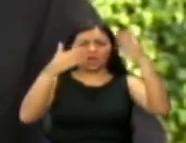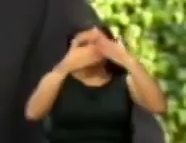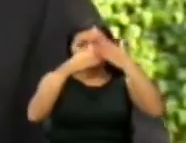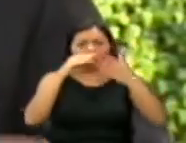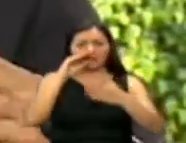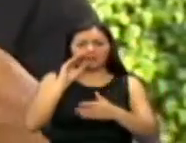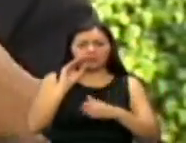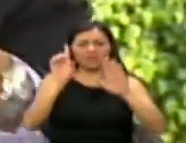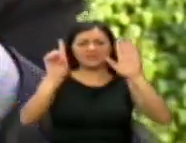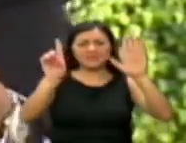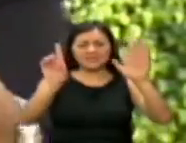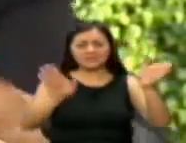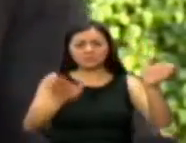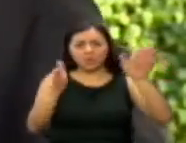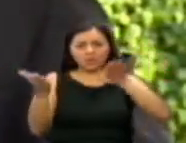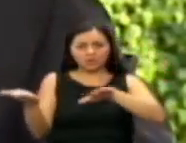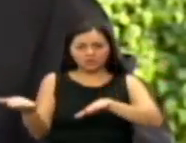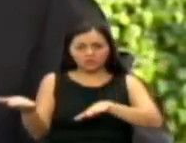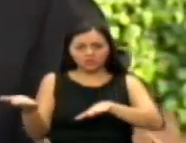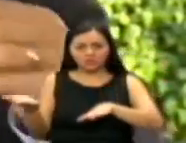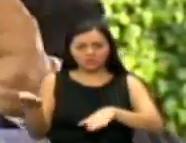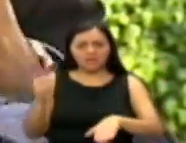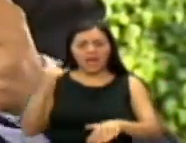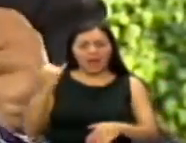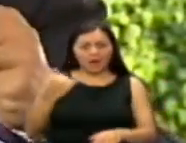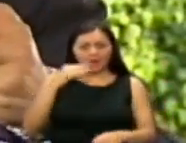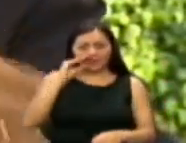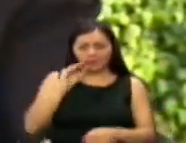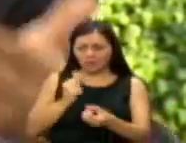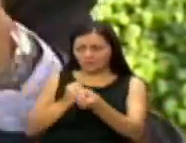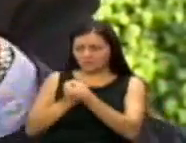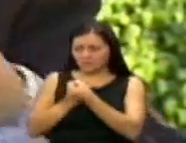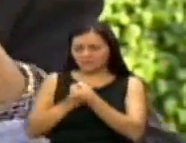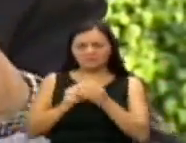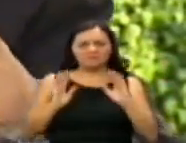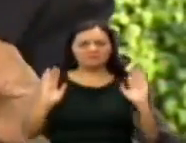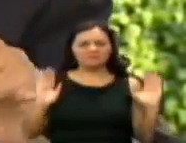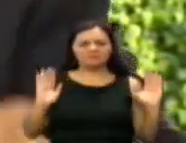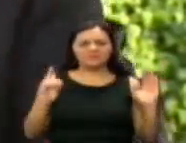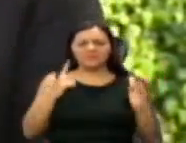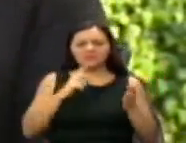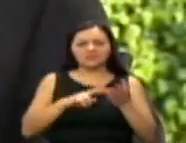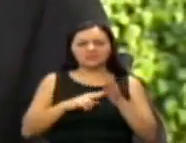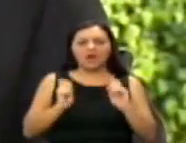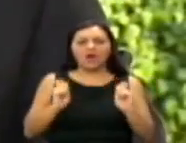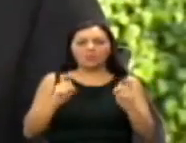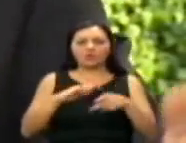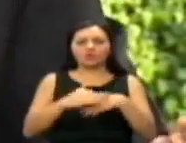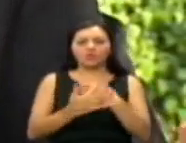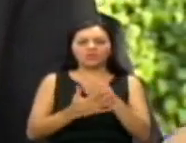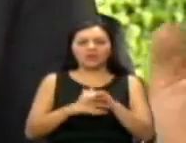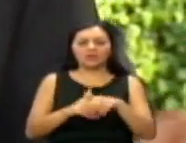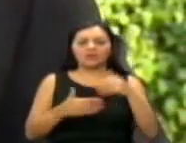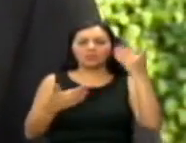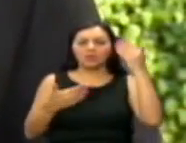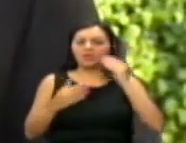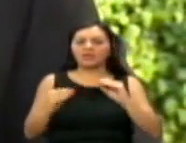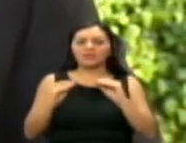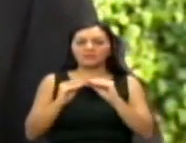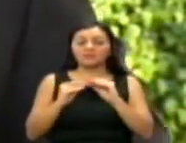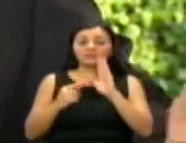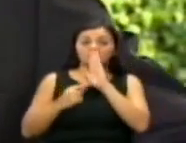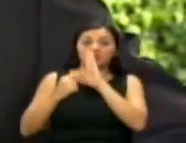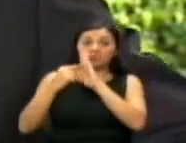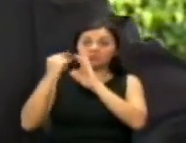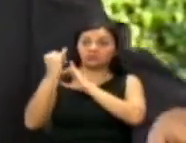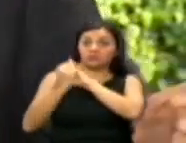pueblo ecuatoriano. Pero esa es la hipocresía a la que nos enfrentamos, el oportunismo político, la mediocridad política. ¿Ustedes qué dirán de la salvaguardia?